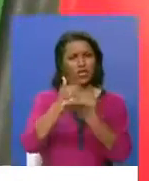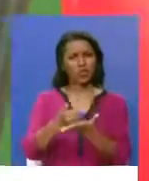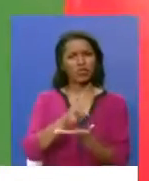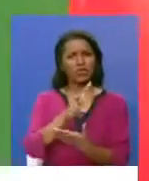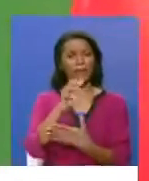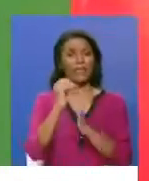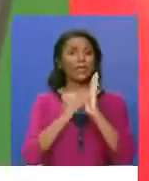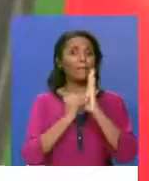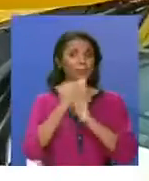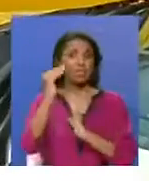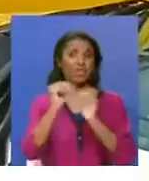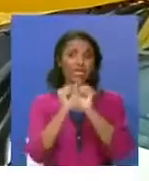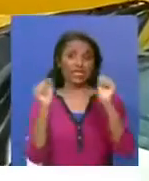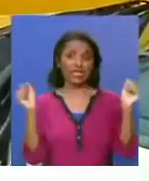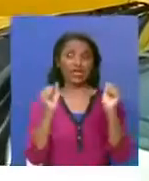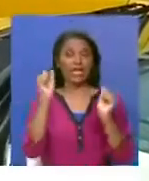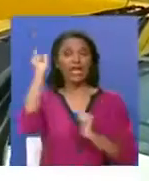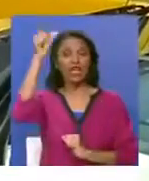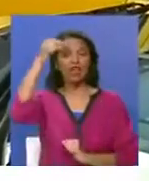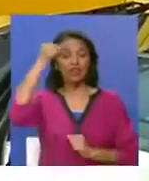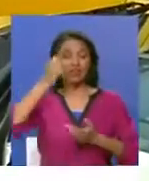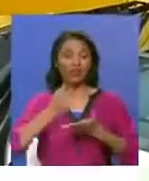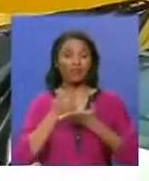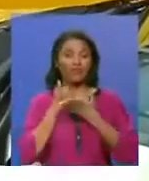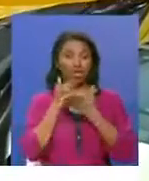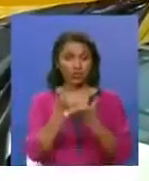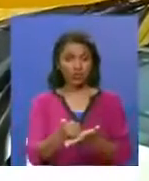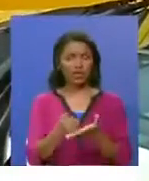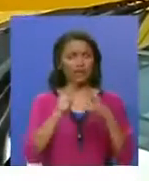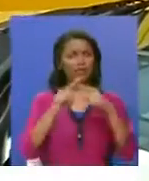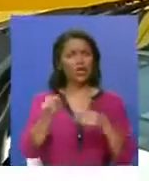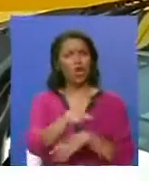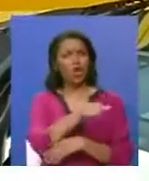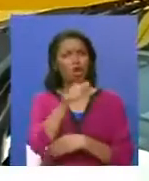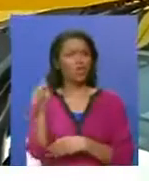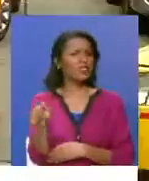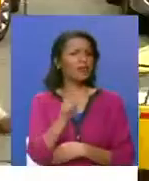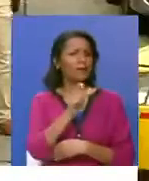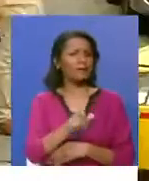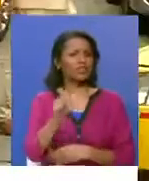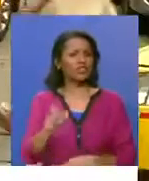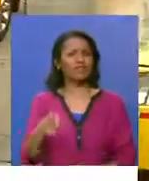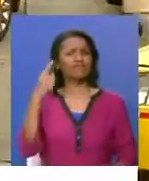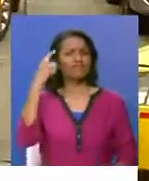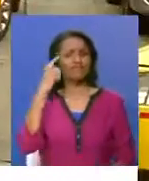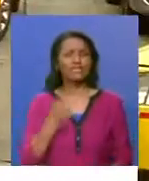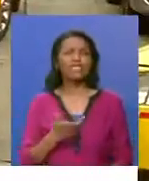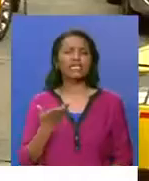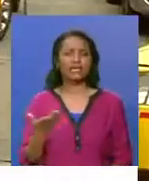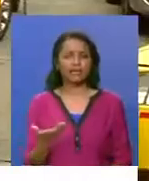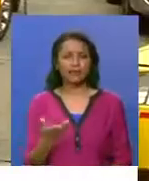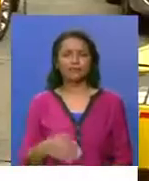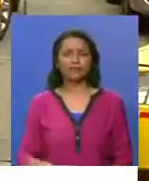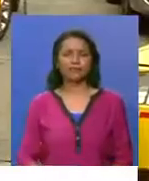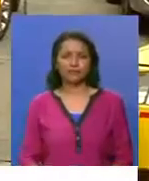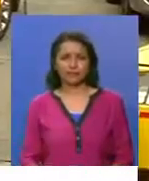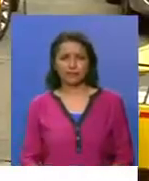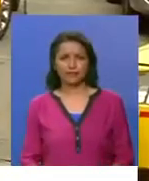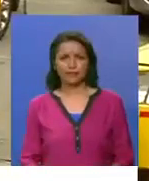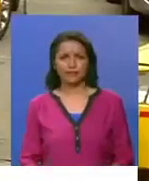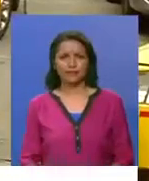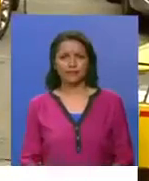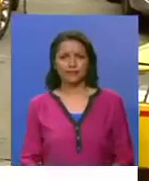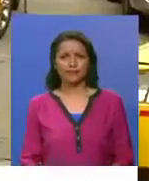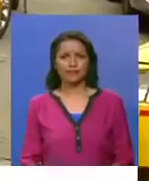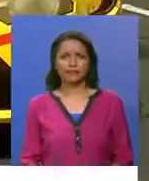de $20 millones. Pero ¿qué opinión tienen al respecto los conductores de taxi referente a este sistema que se